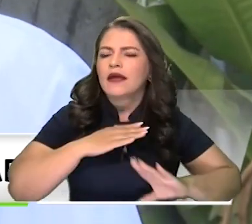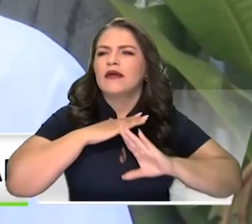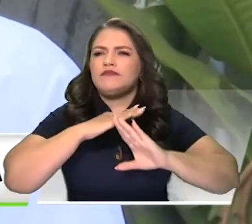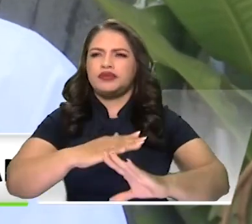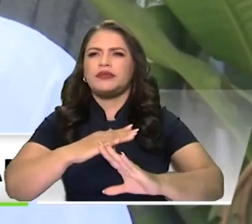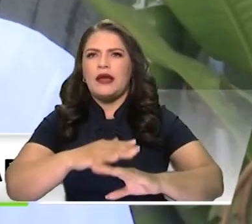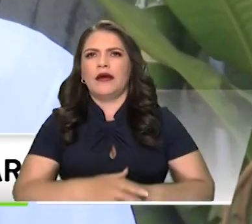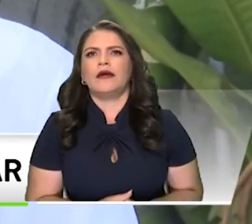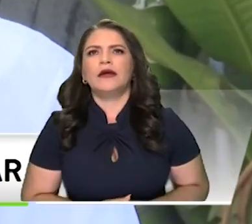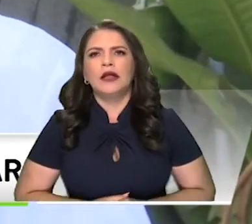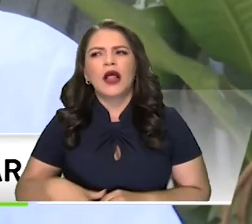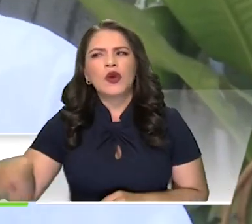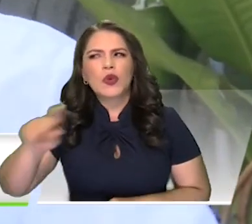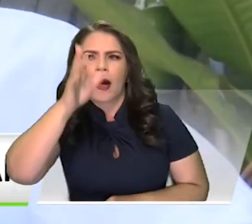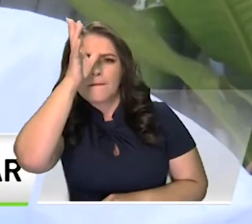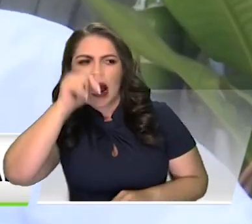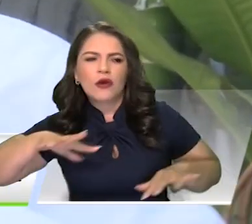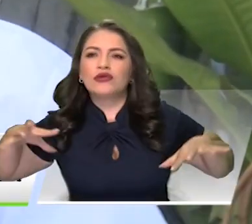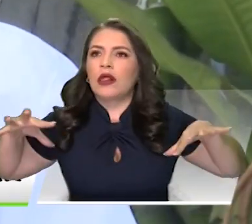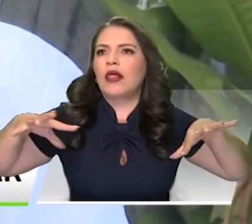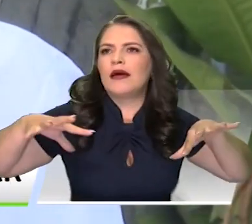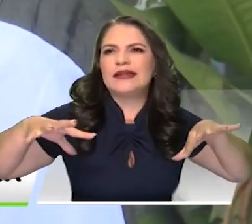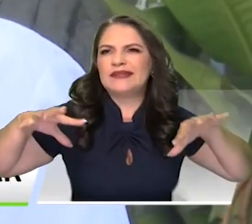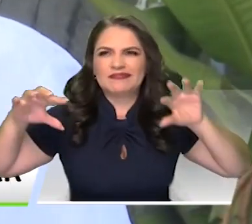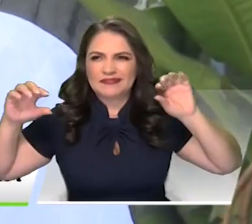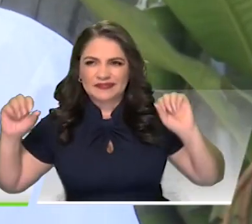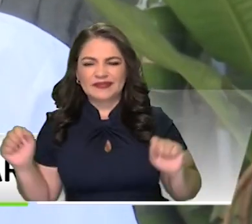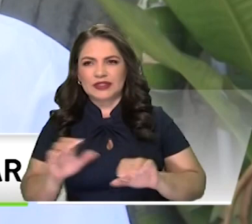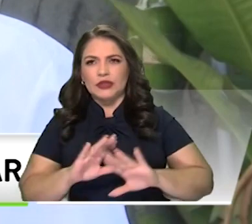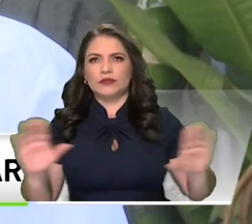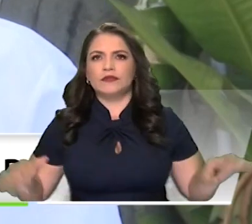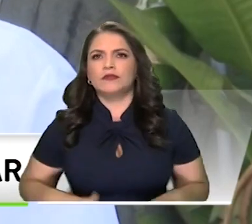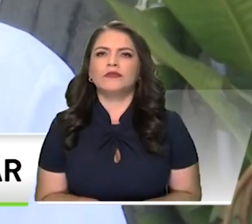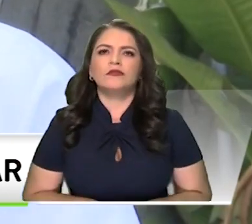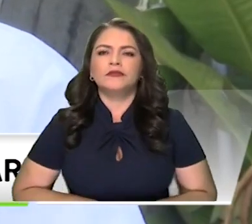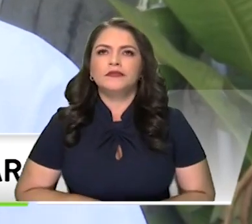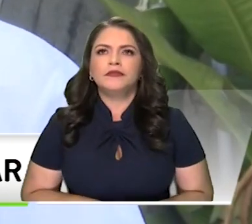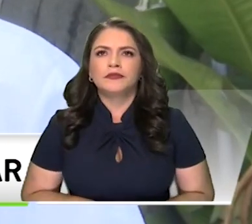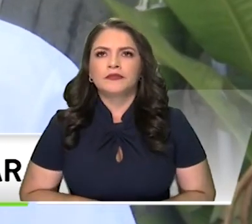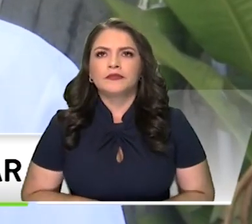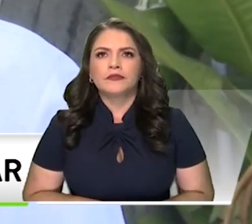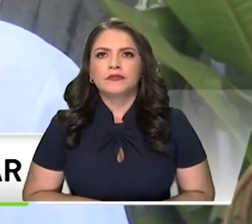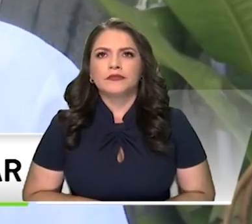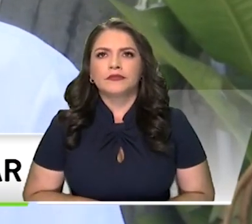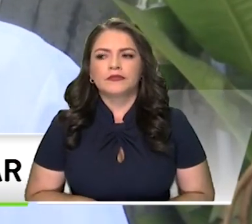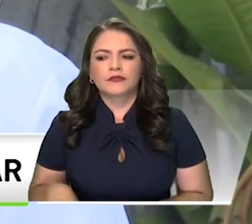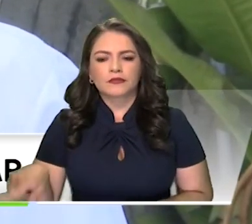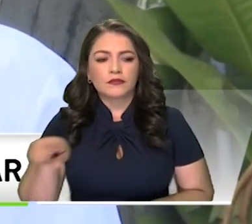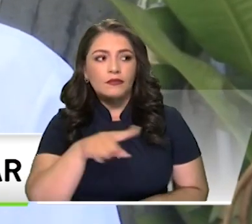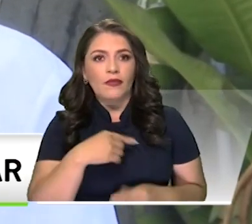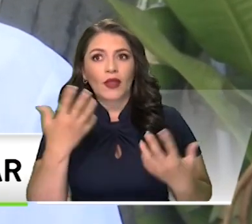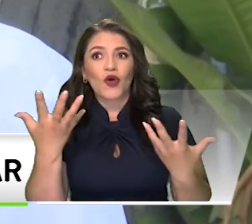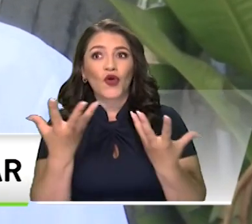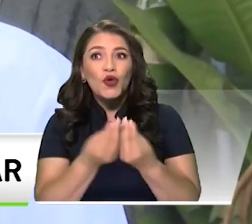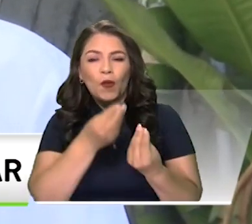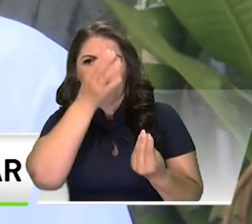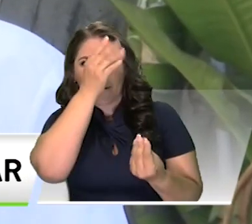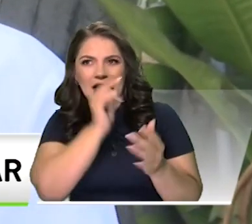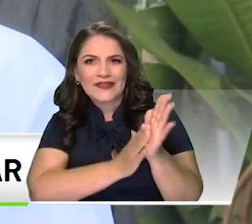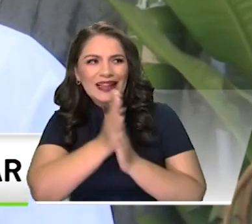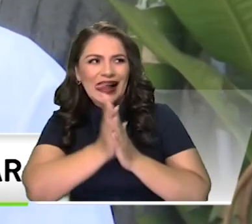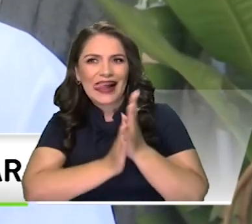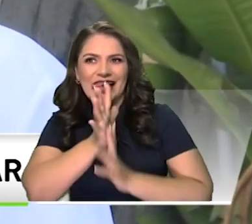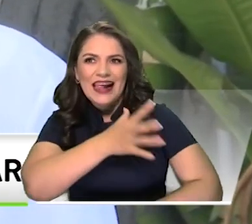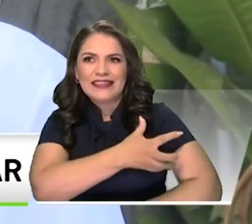intenciones criminales las estructuras que pretendiendo fortalecerse terminan afectando